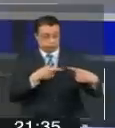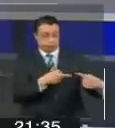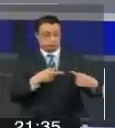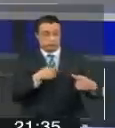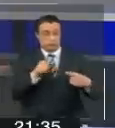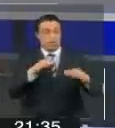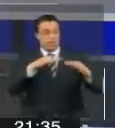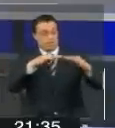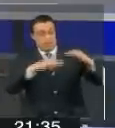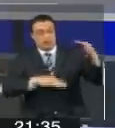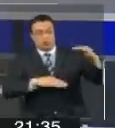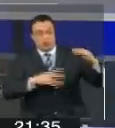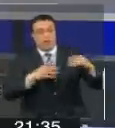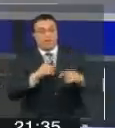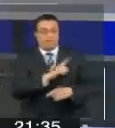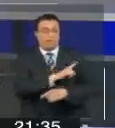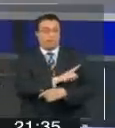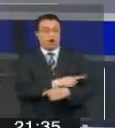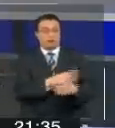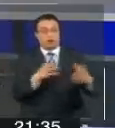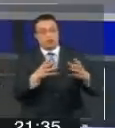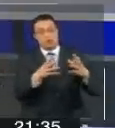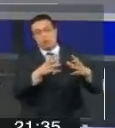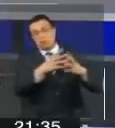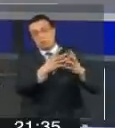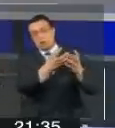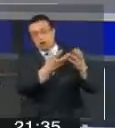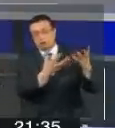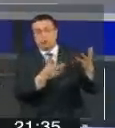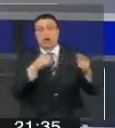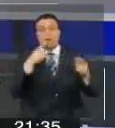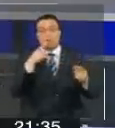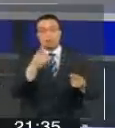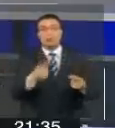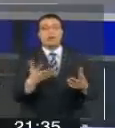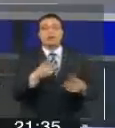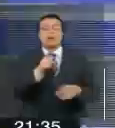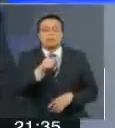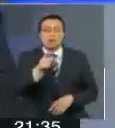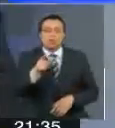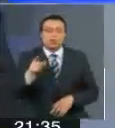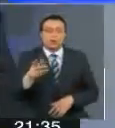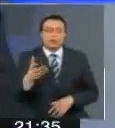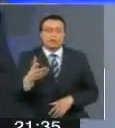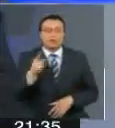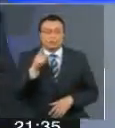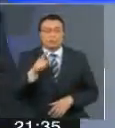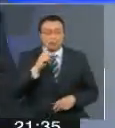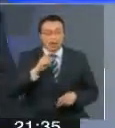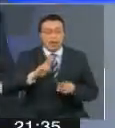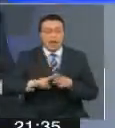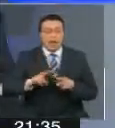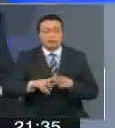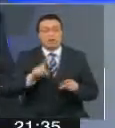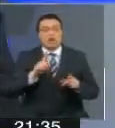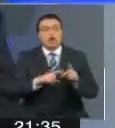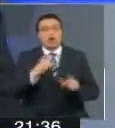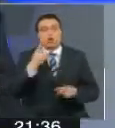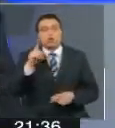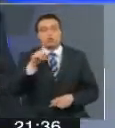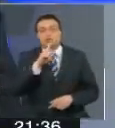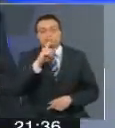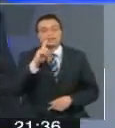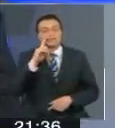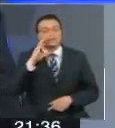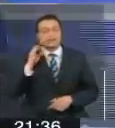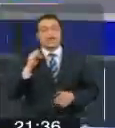fue desigual en cuanto a las fuerzas que se enfrentaban. La pregunta sería, ¿qué sería para usted que se hiciera justicia?